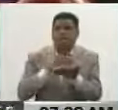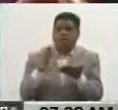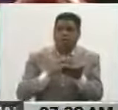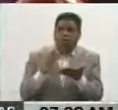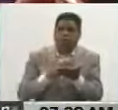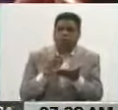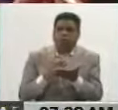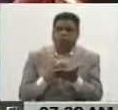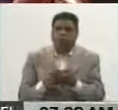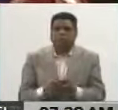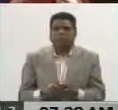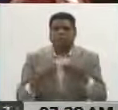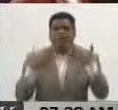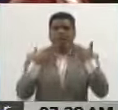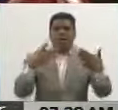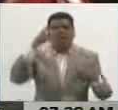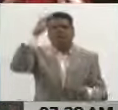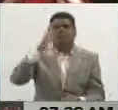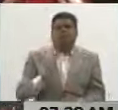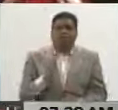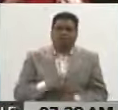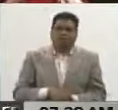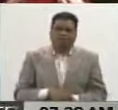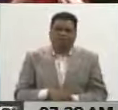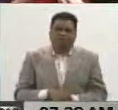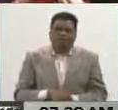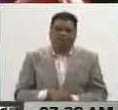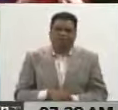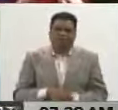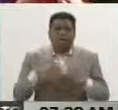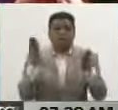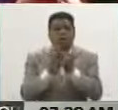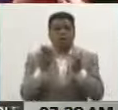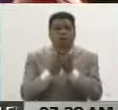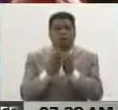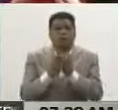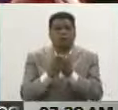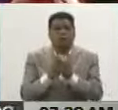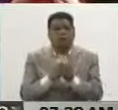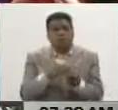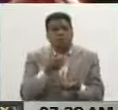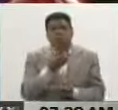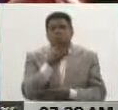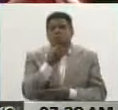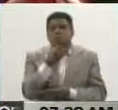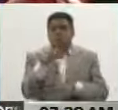Y gracias a Dios, la educación pública cada vez funciona